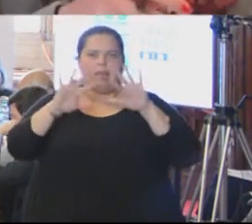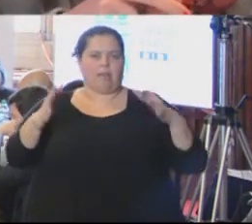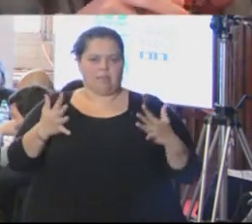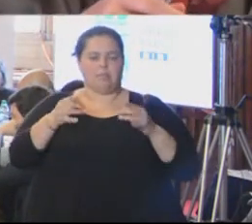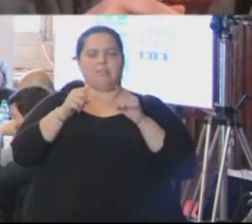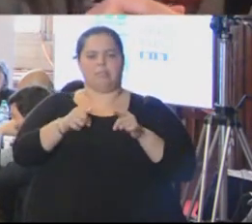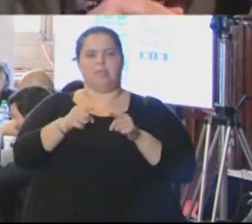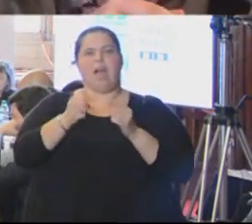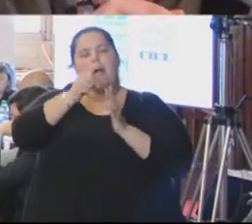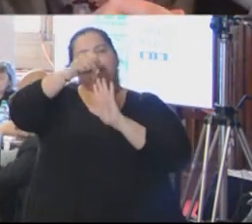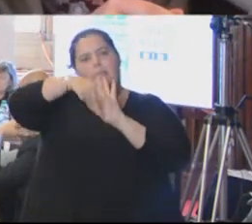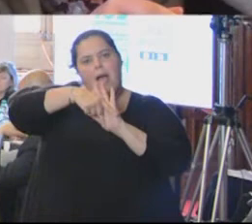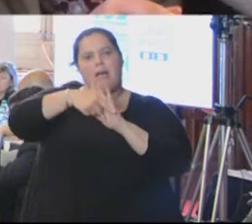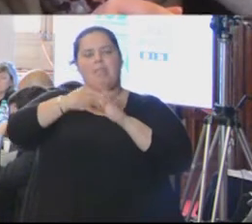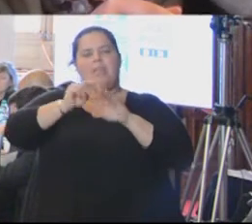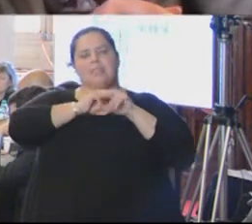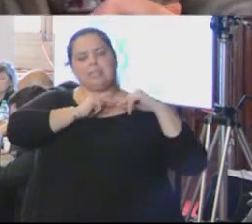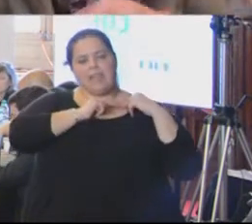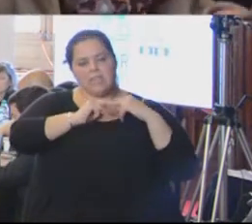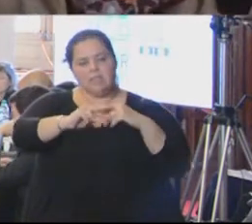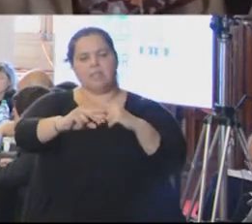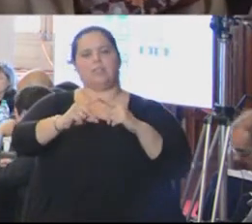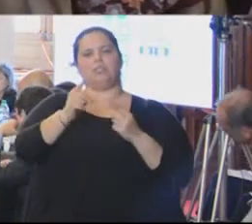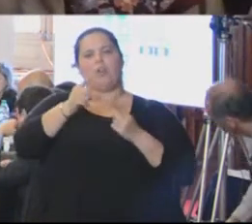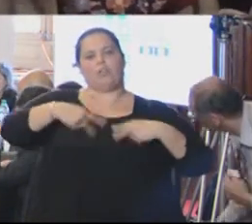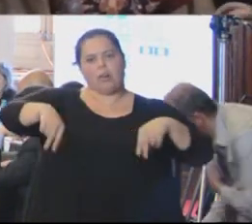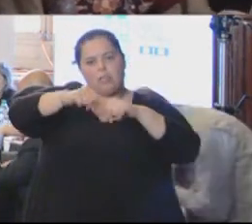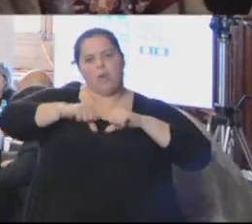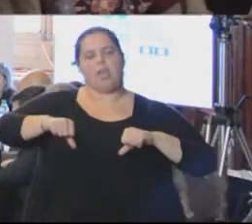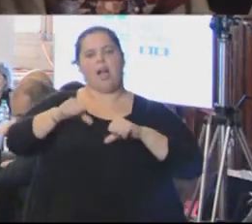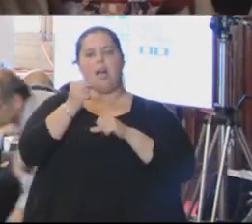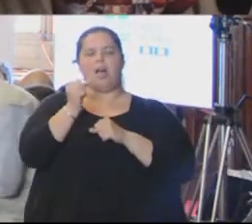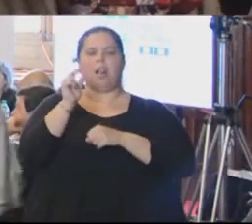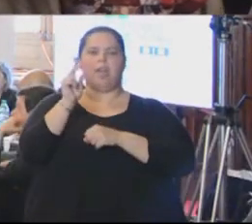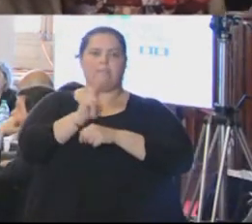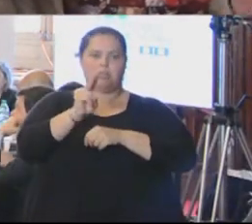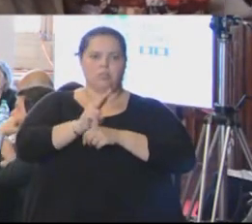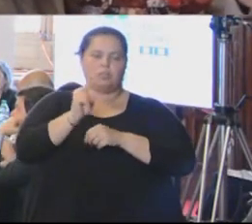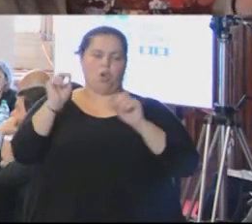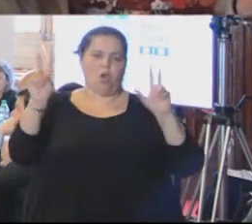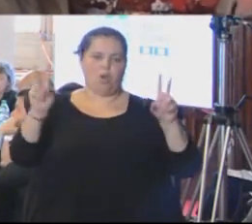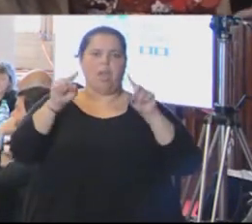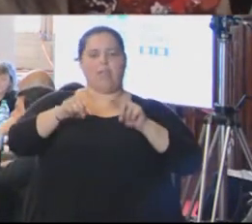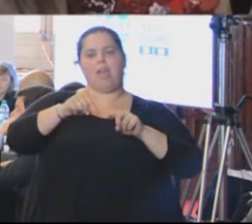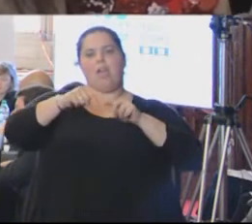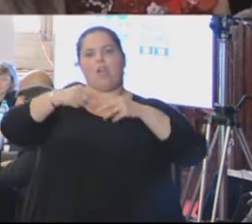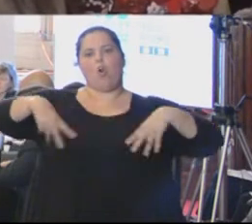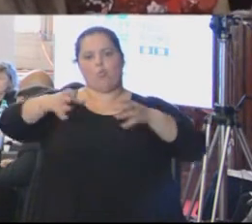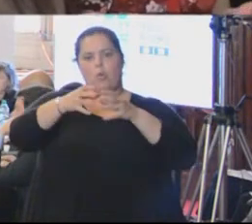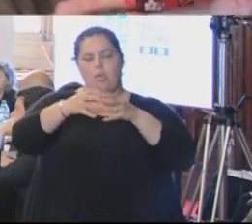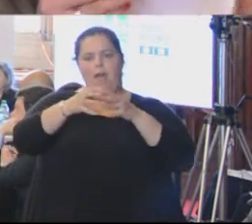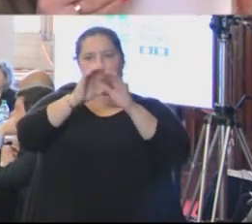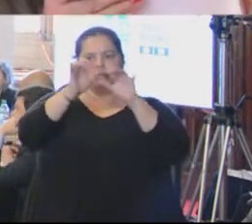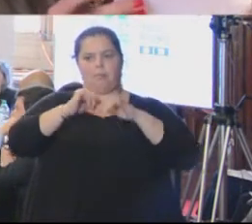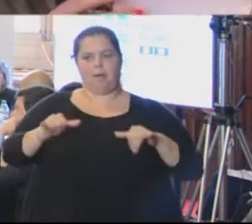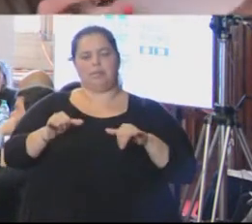y estabilización territorial Victoria de las fuerzas militares y comunidades seguras y en paz de la Policía Nacional, que comprometen más